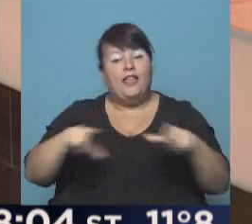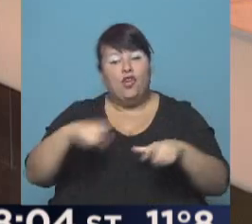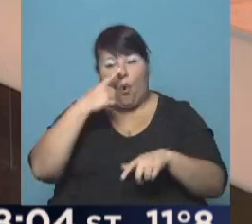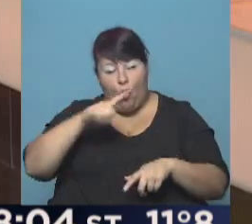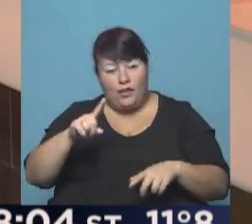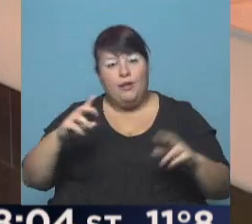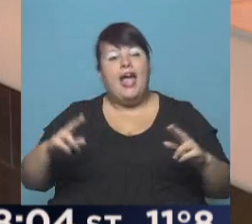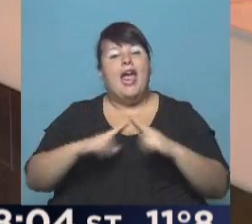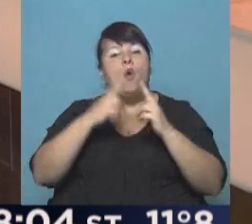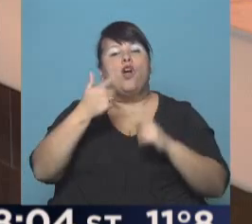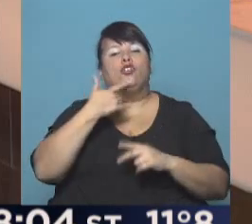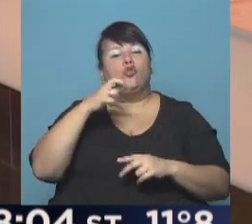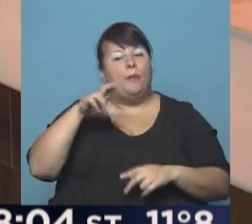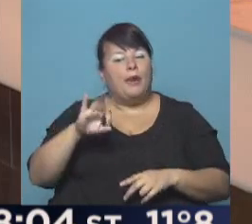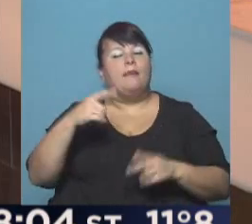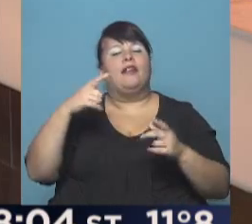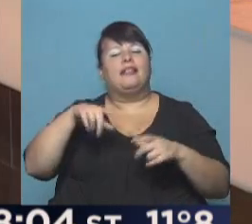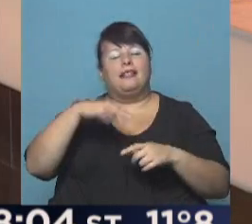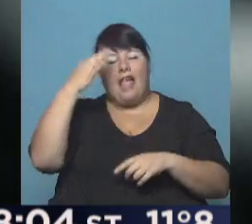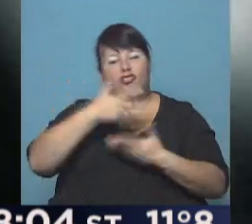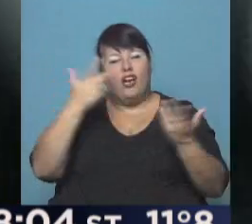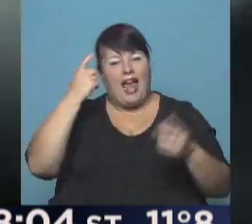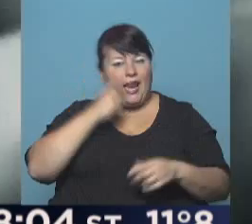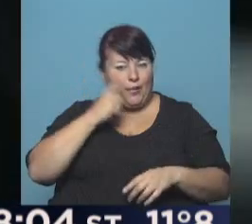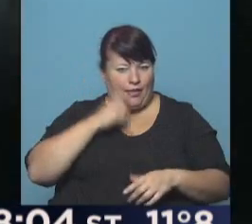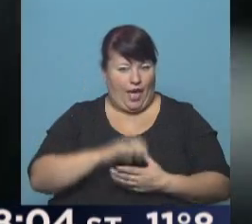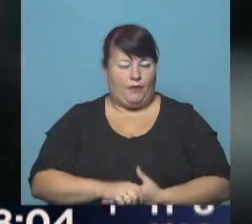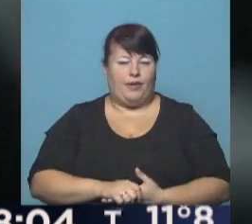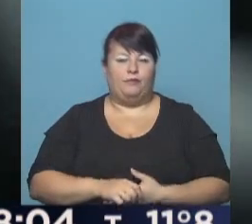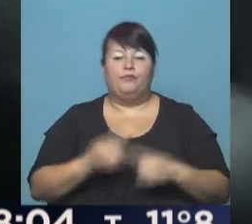disco, Encuentro Supremo, en el Teatro Gran Rivadavia.